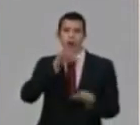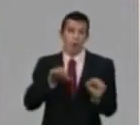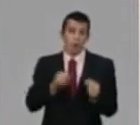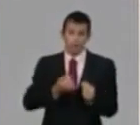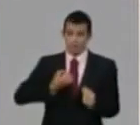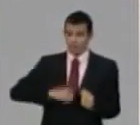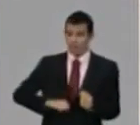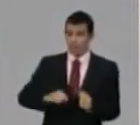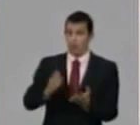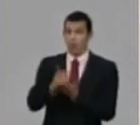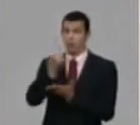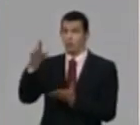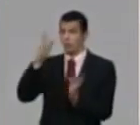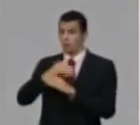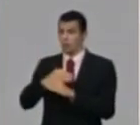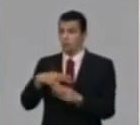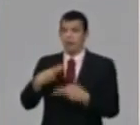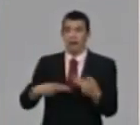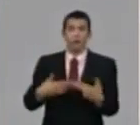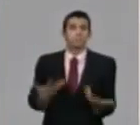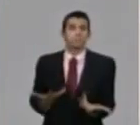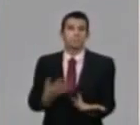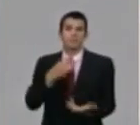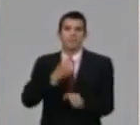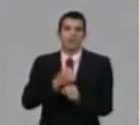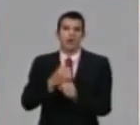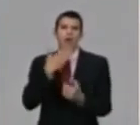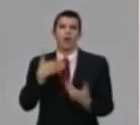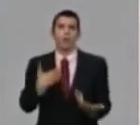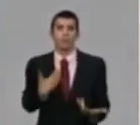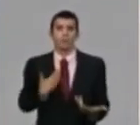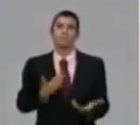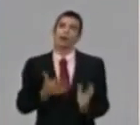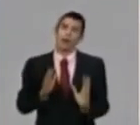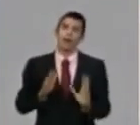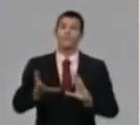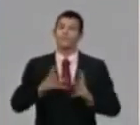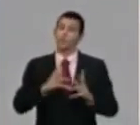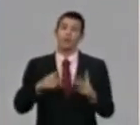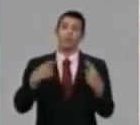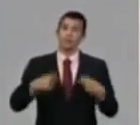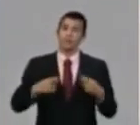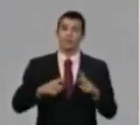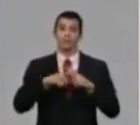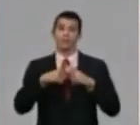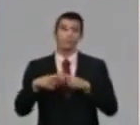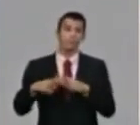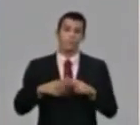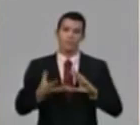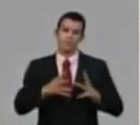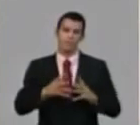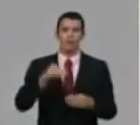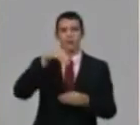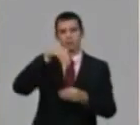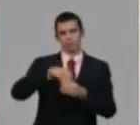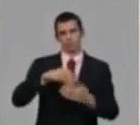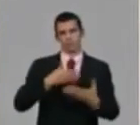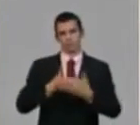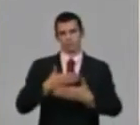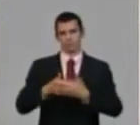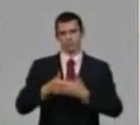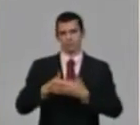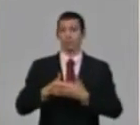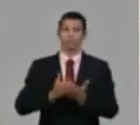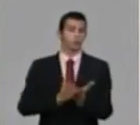escolares, incluso en el círculo infantil. Todos esos casos, en primera instancia, deben asumirse el financiamiento de esas prestaciones por